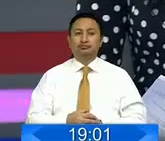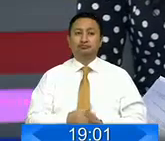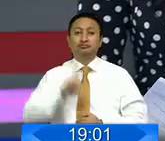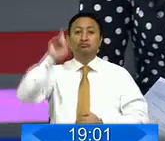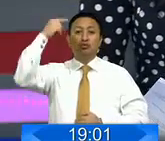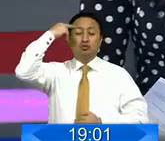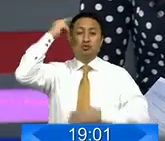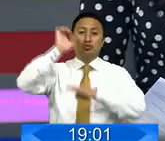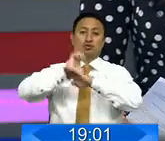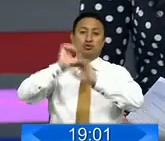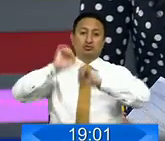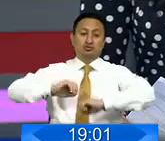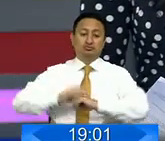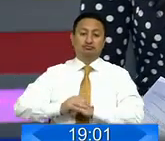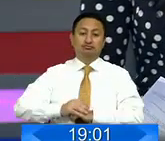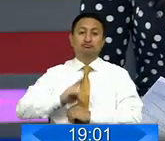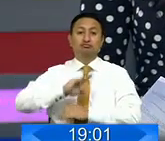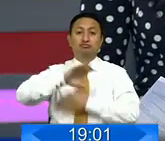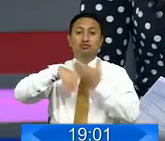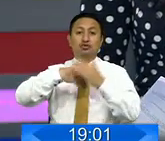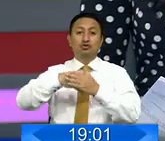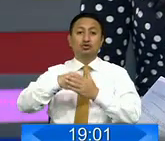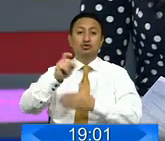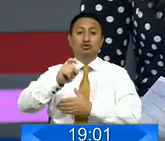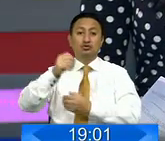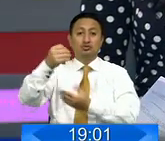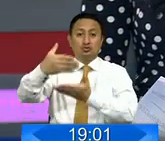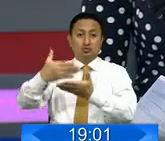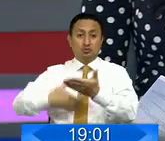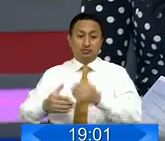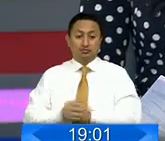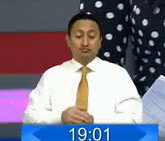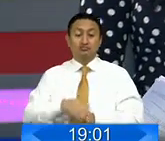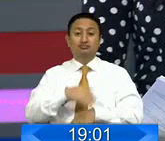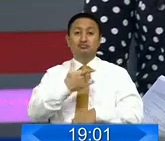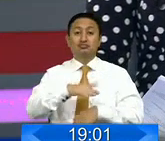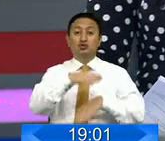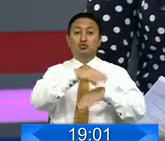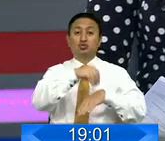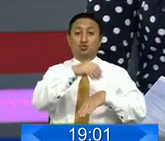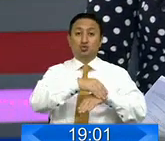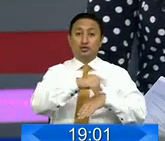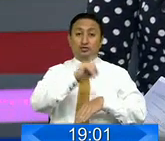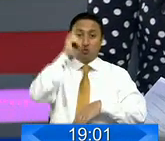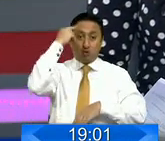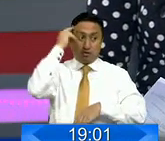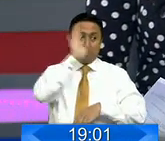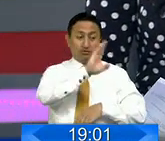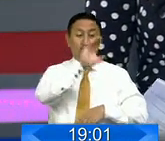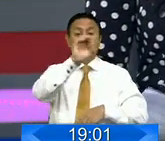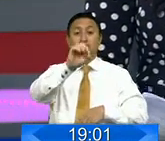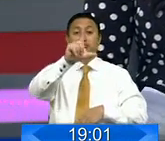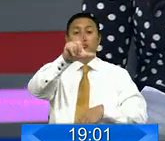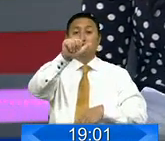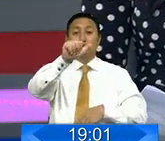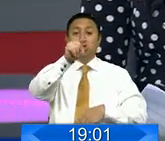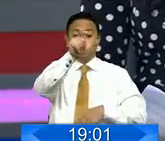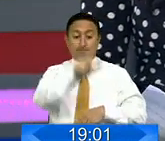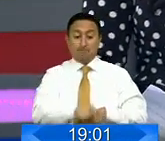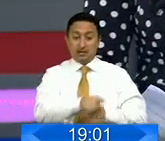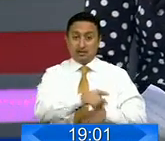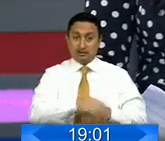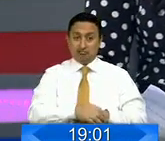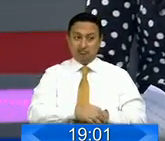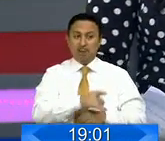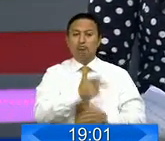El gobierno ecuatoriano entregará la información requerida al gobierno de Suecia respecto a la situación de Ola Vini. Mientras tanto, el 2